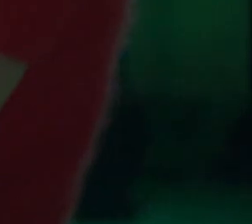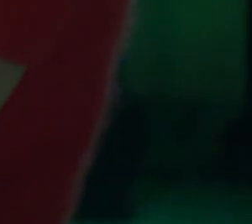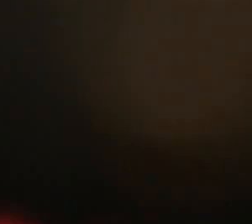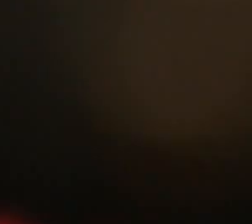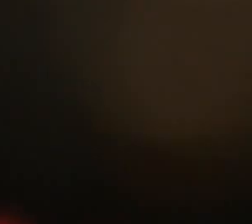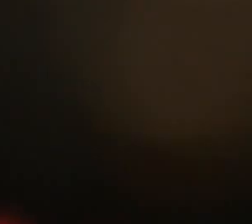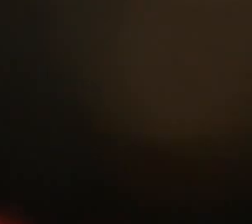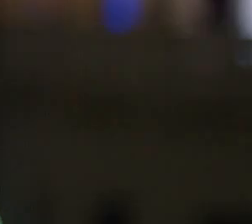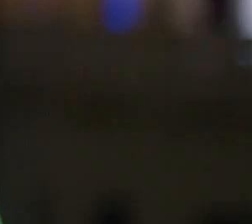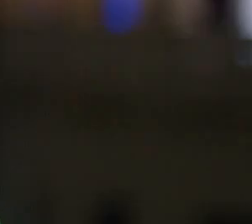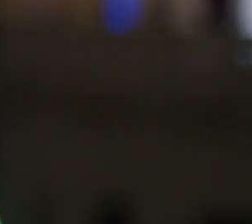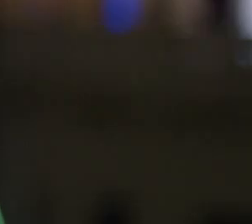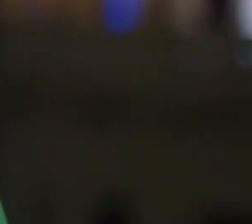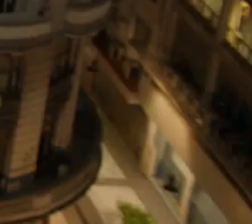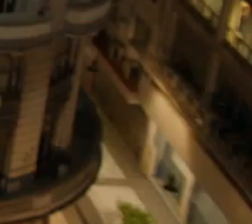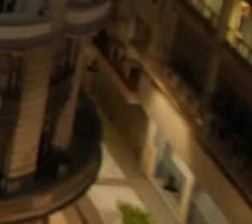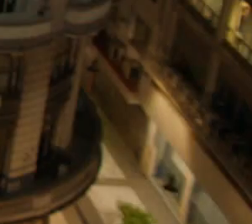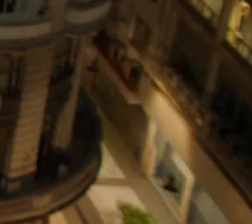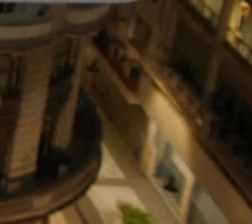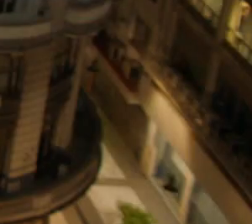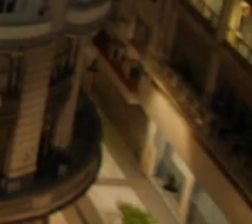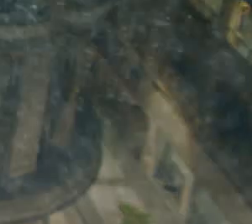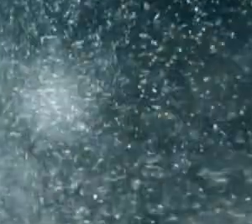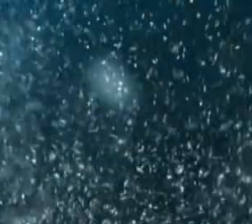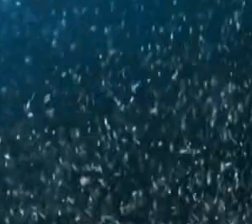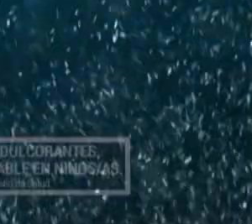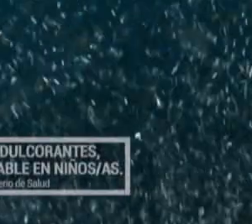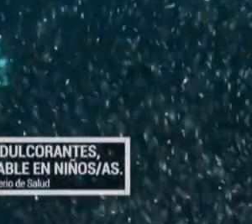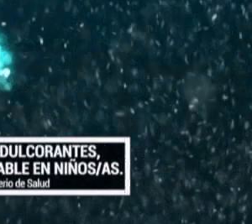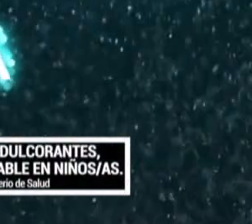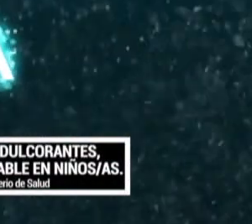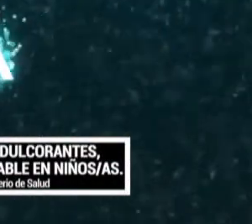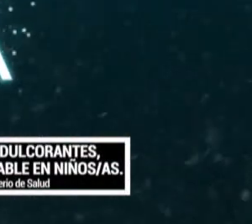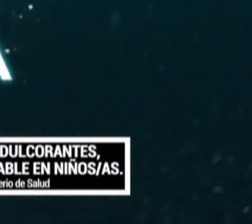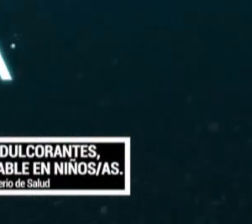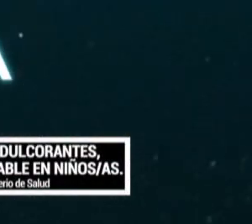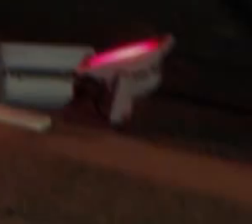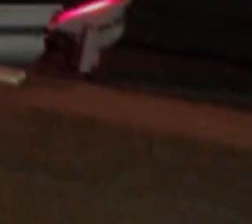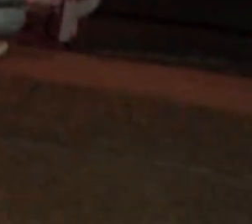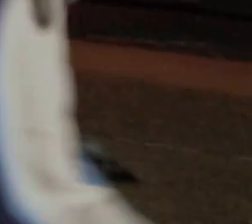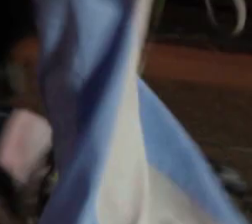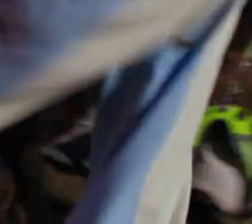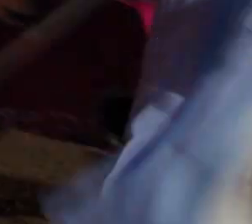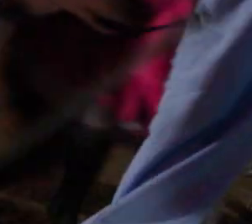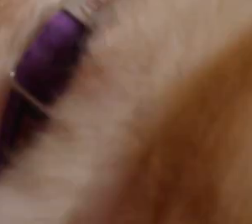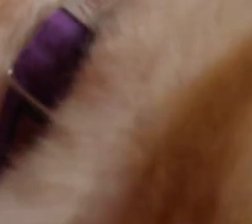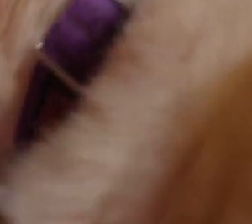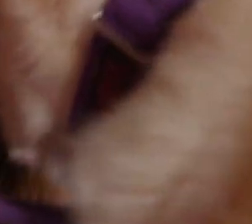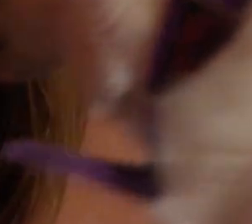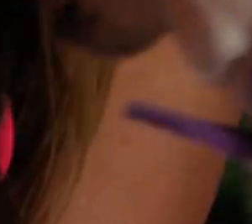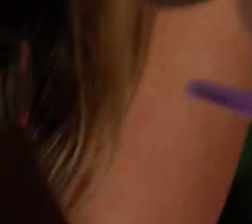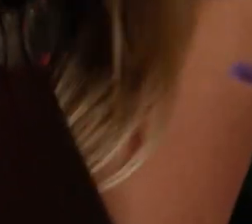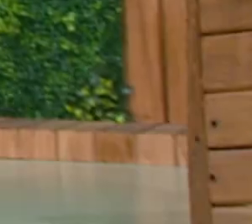¿Ves como si nadie te estuviese mirando? Confía en tu frescura. Topline. Seguí la línea de tu frescura. Hay amores que